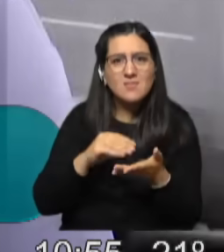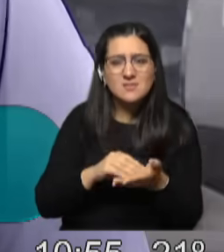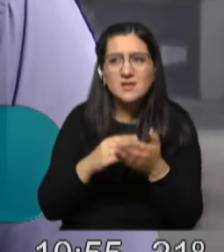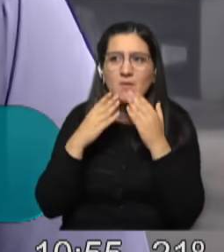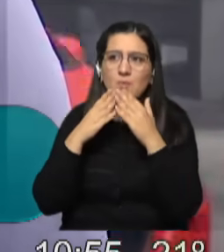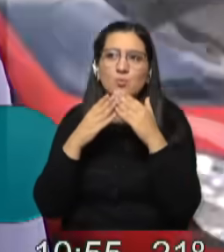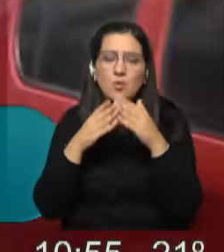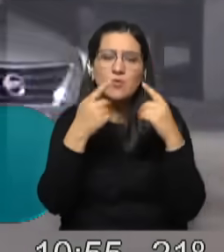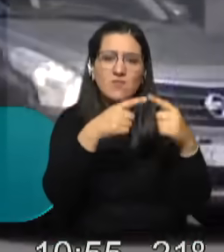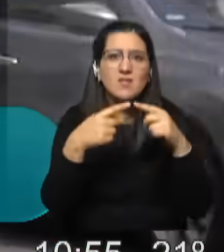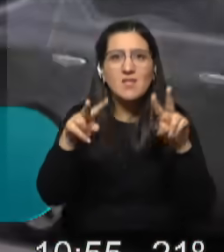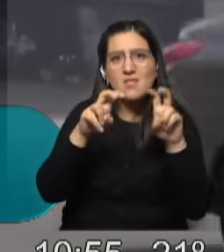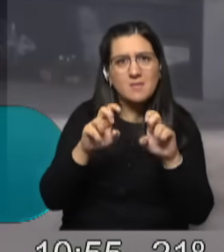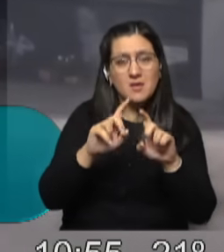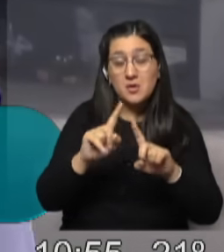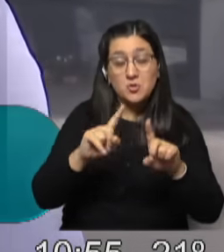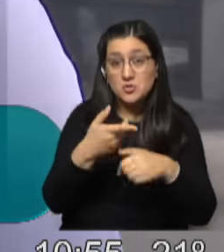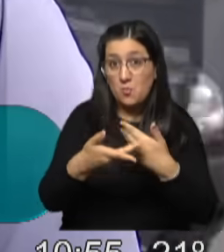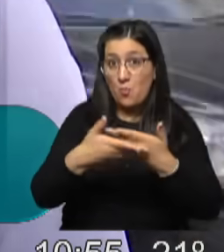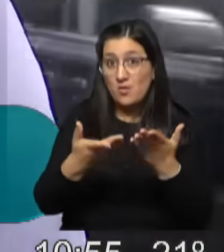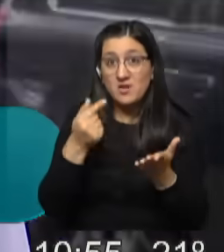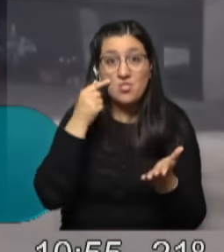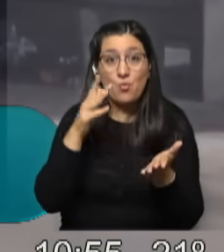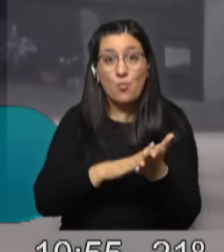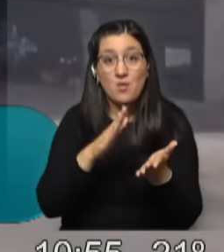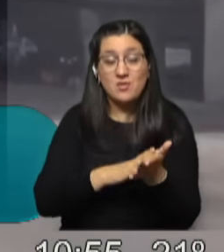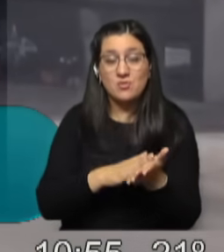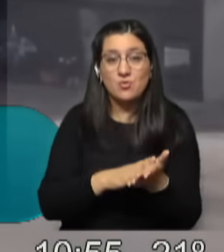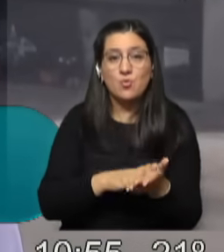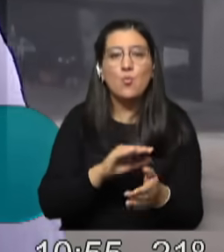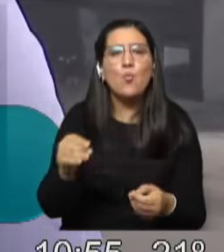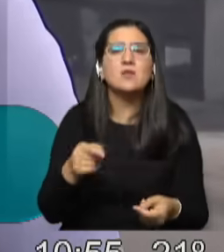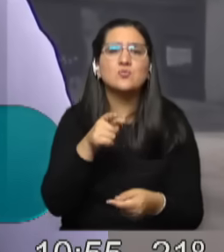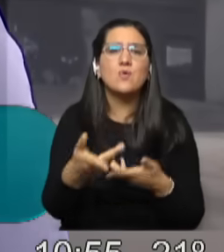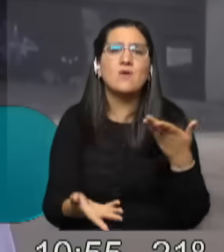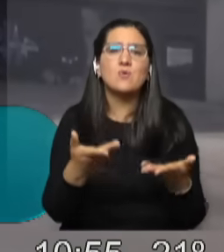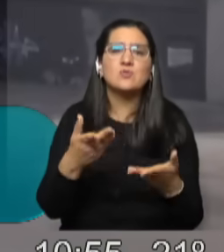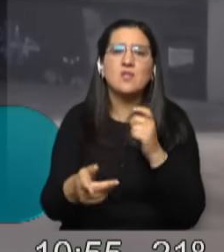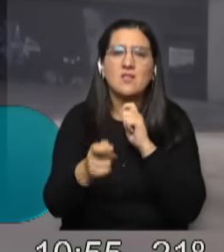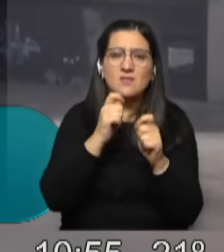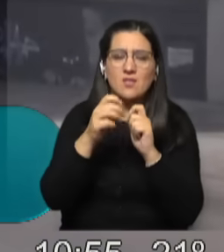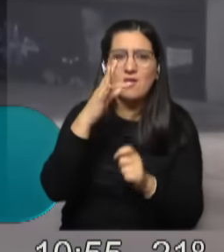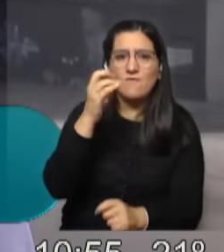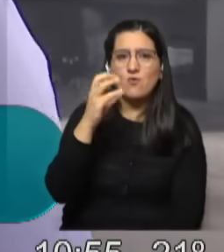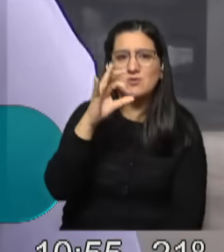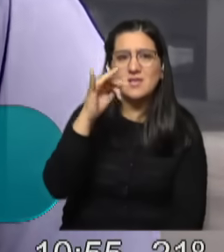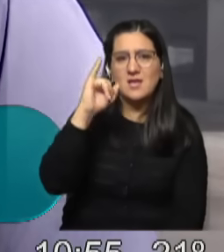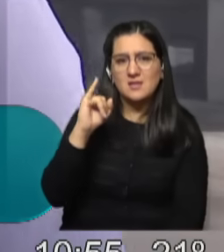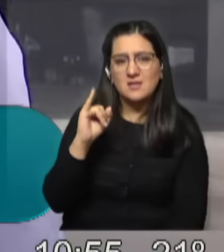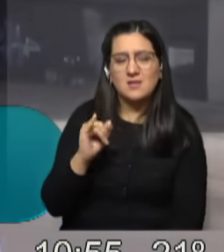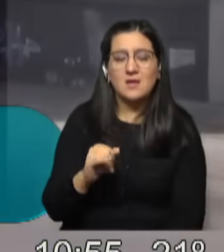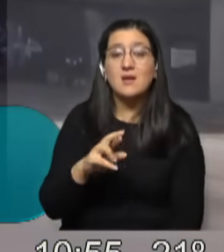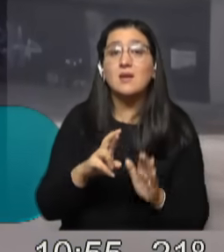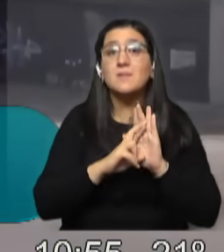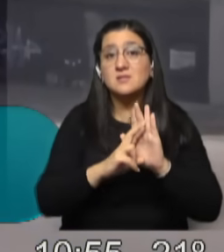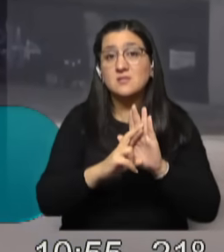por diversos temas que no aparecen en el documento. ¿Qué evaluación hace usted de esta entrevista de Gabriela Fossati en representación, por supuesto,